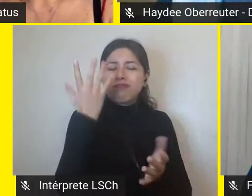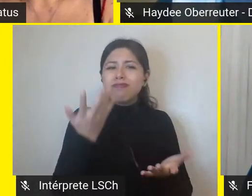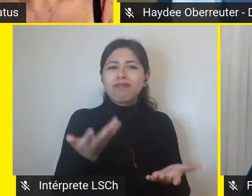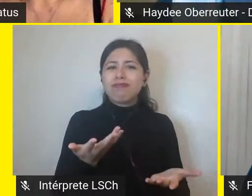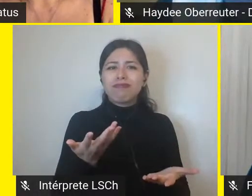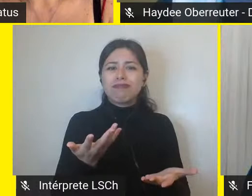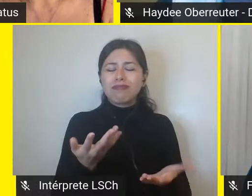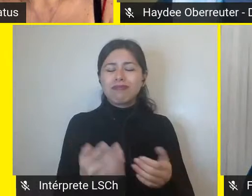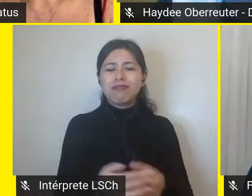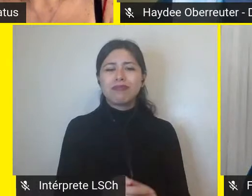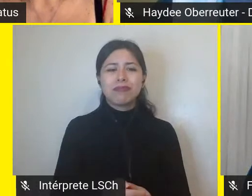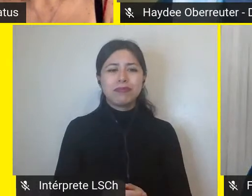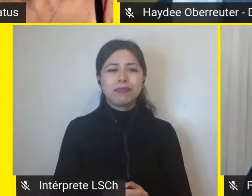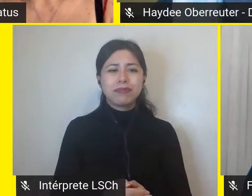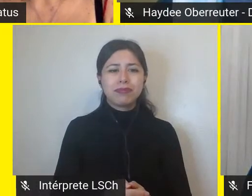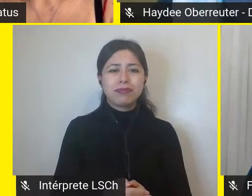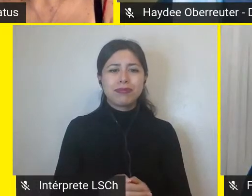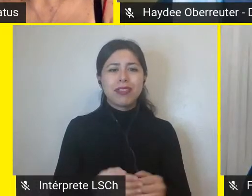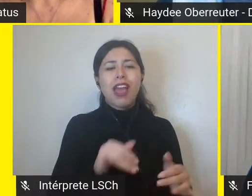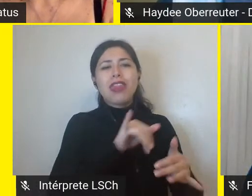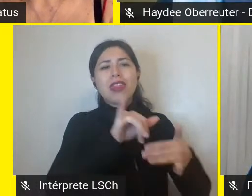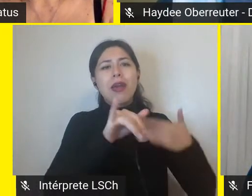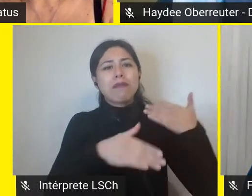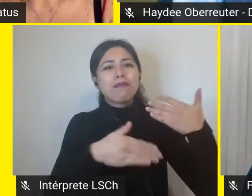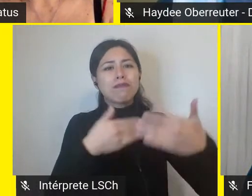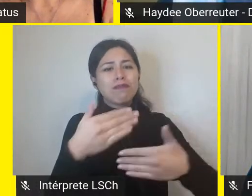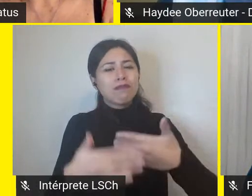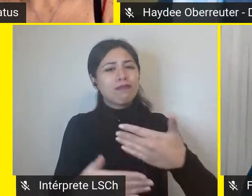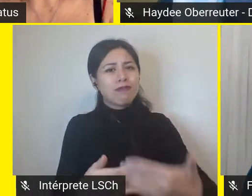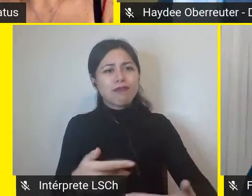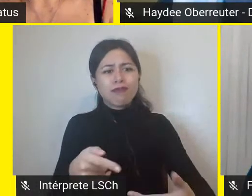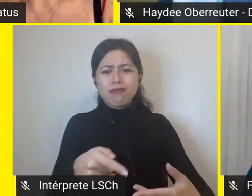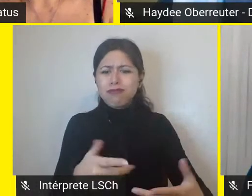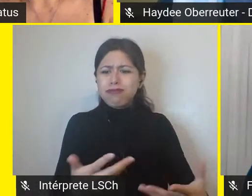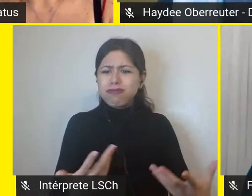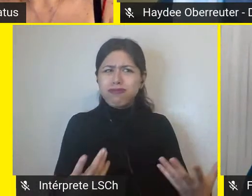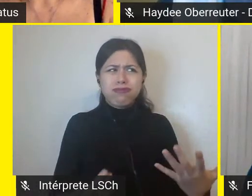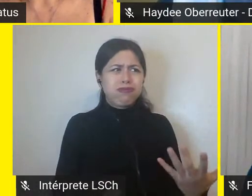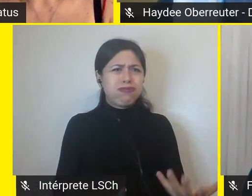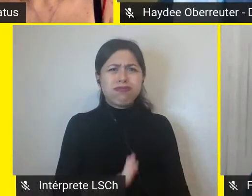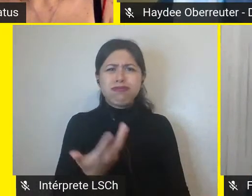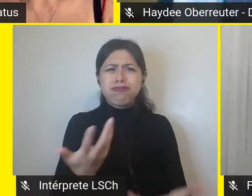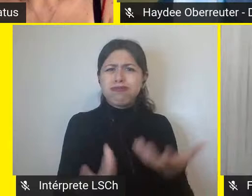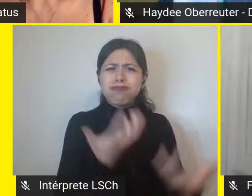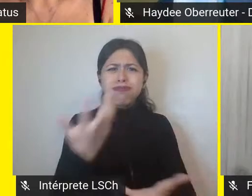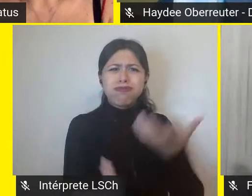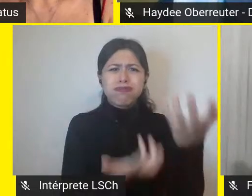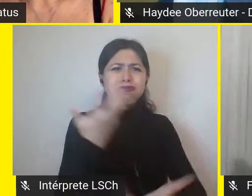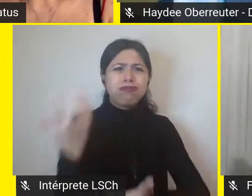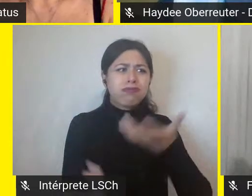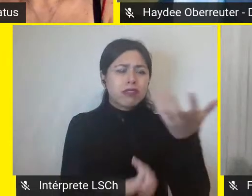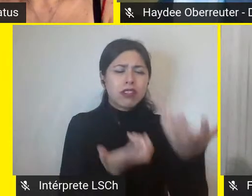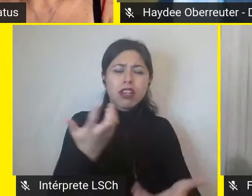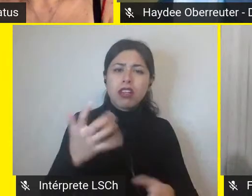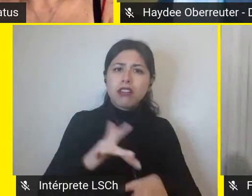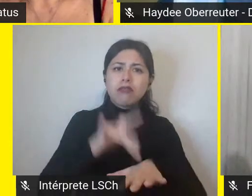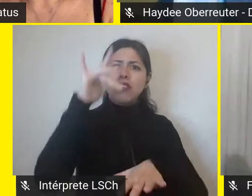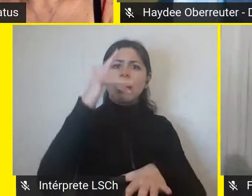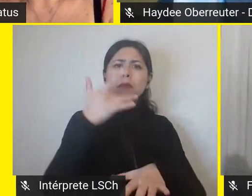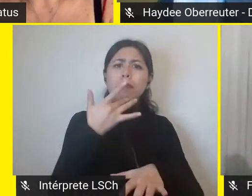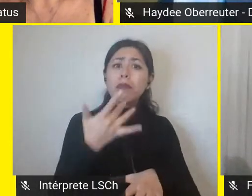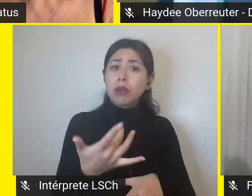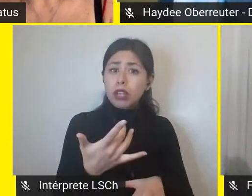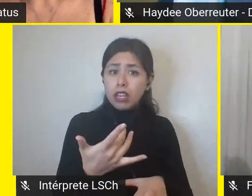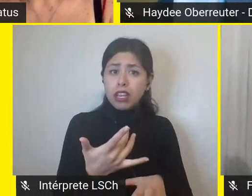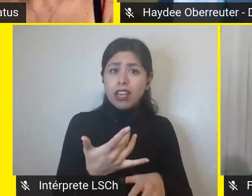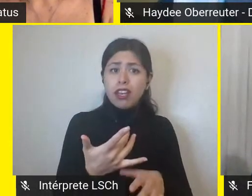obviamente, esto comienza a hervir. Esto tiene que hervir, porque no pudieron, a pesar